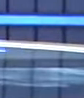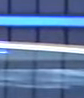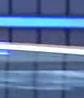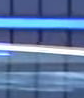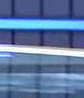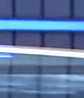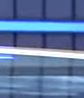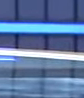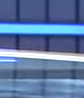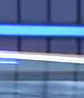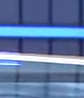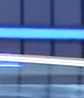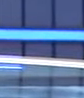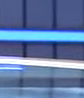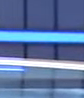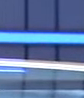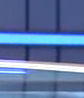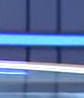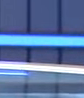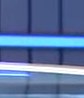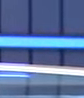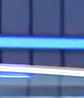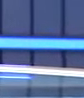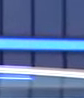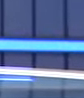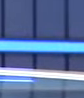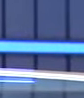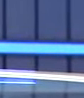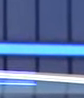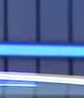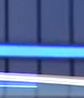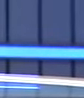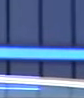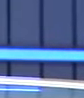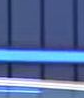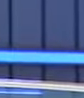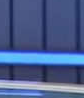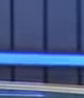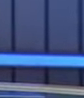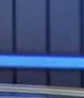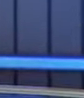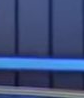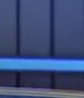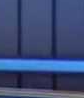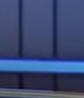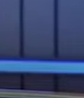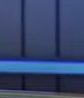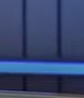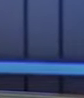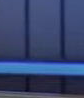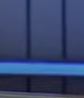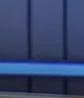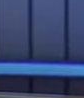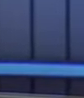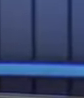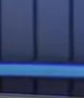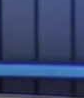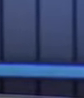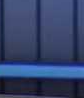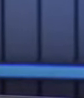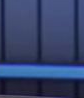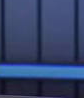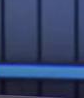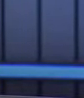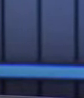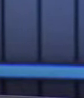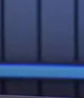Estamos muy felices y orgullosos en RTBC Sistema de Medios Públicos por los premios India Catalina que logramos este año. Es un reconocimiento al